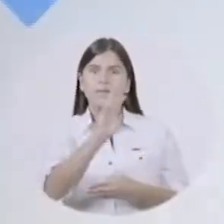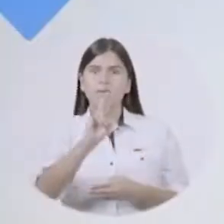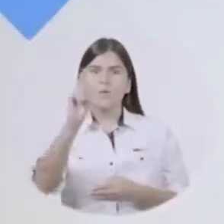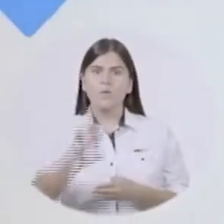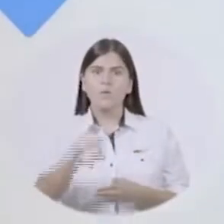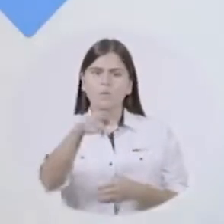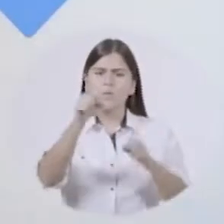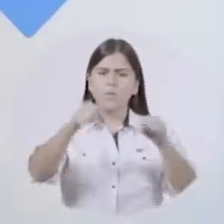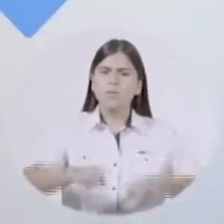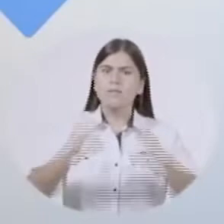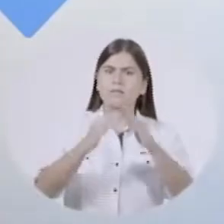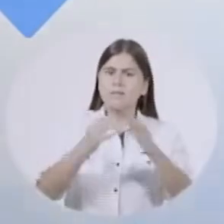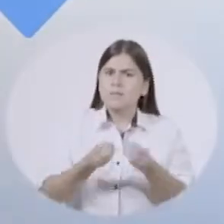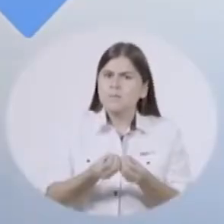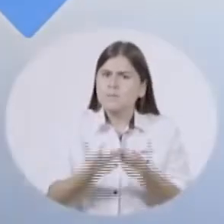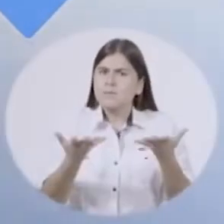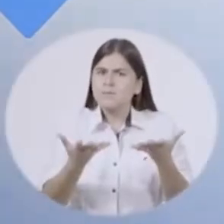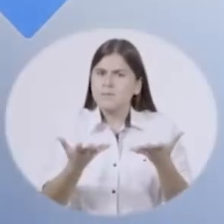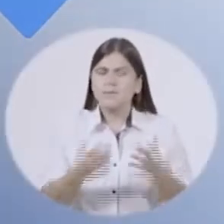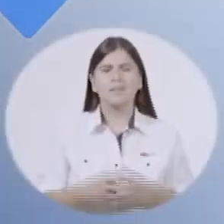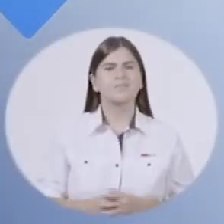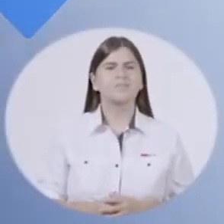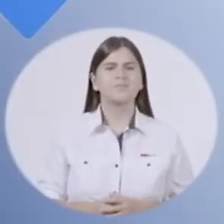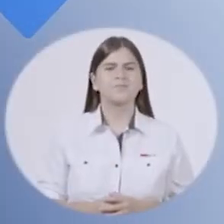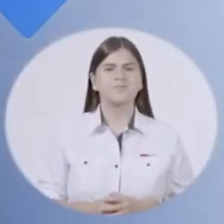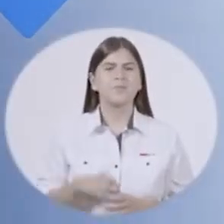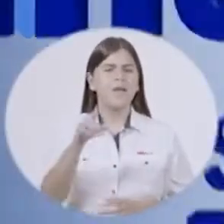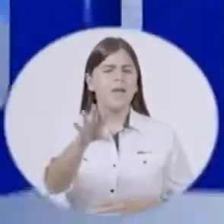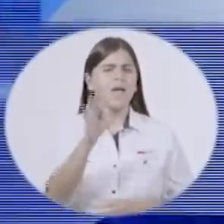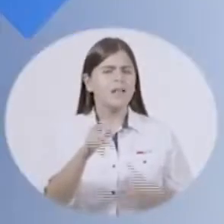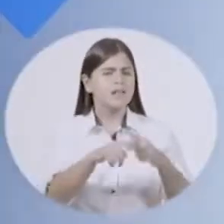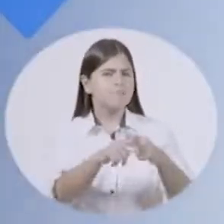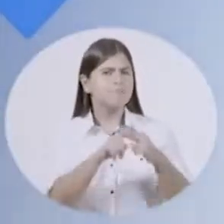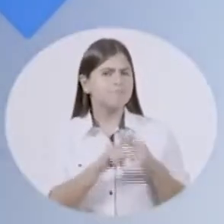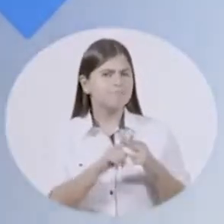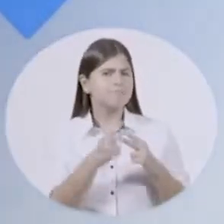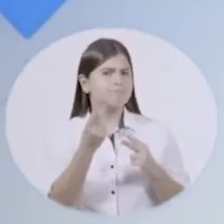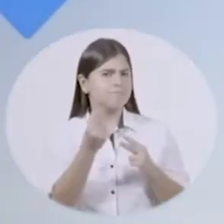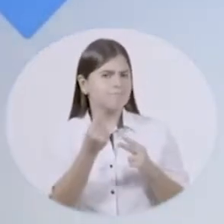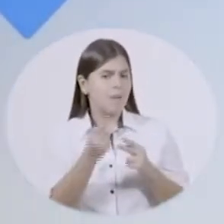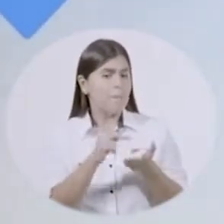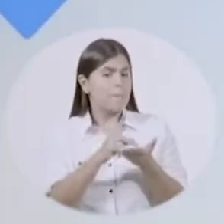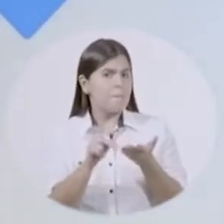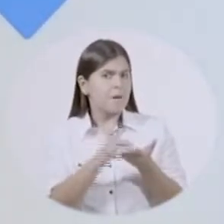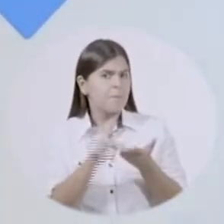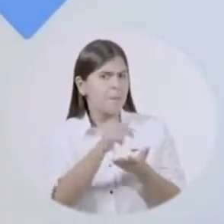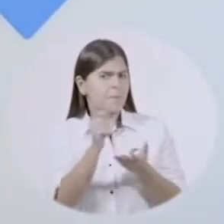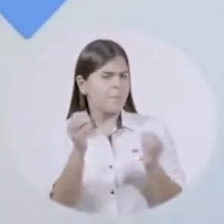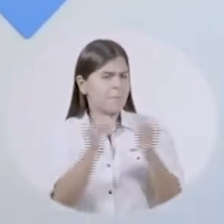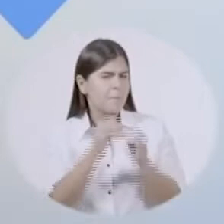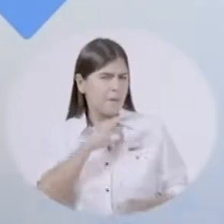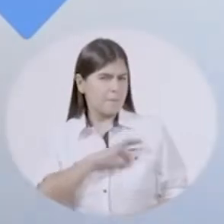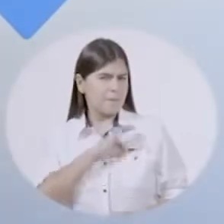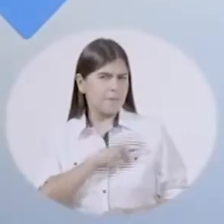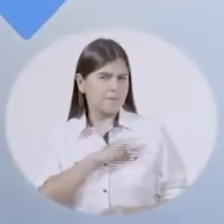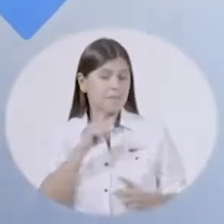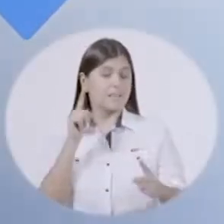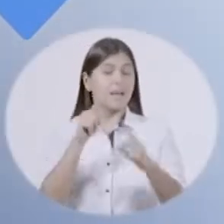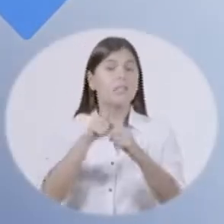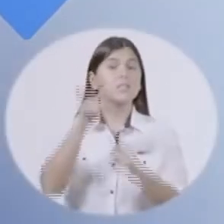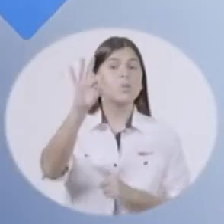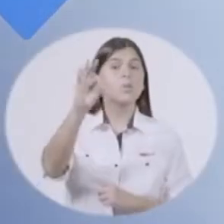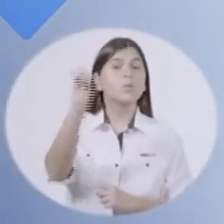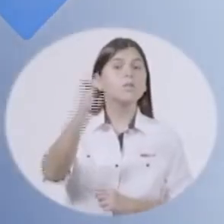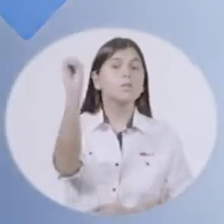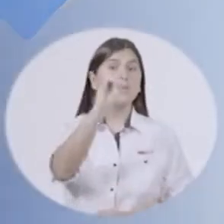El BCR multiplica sus posibilidades en vivienda. Elija el crédito con la cuota que más le convenga, hasta con